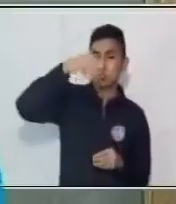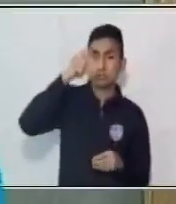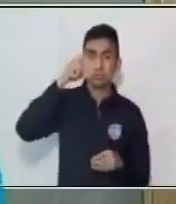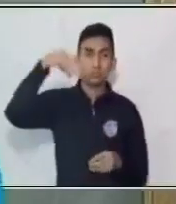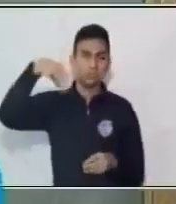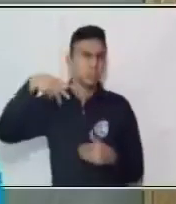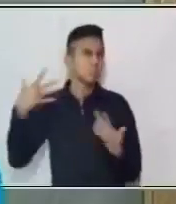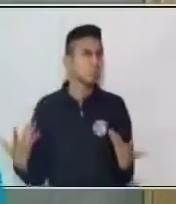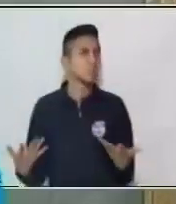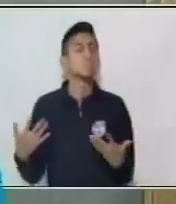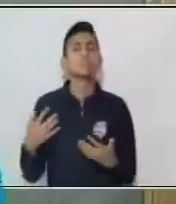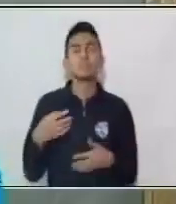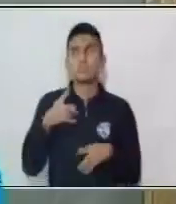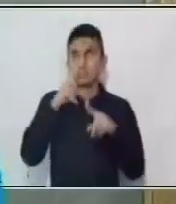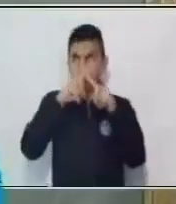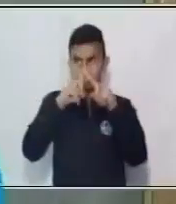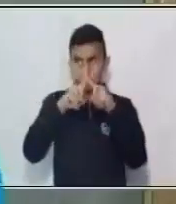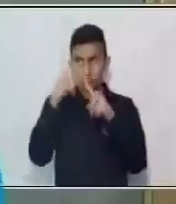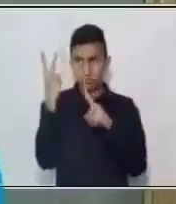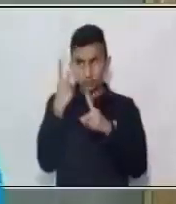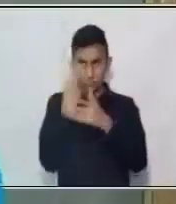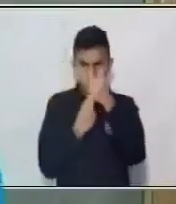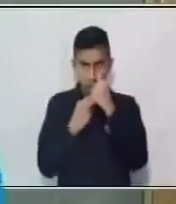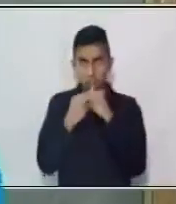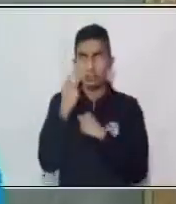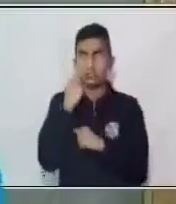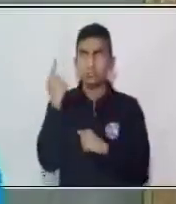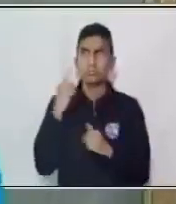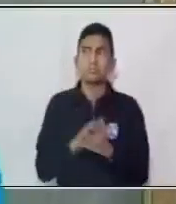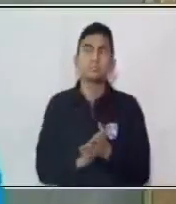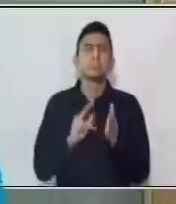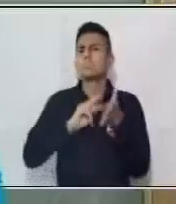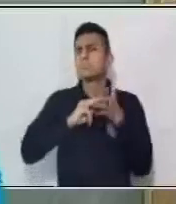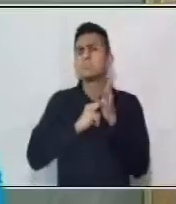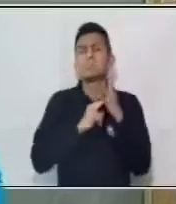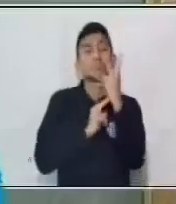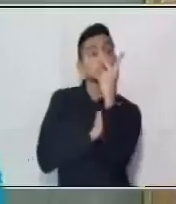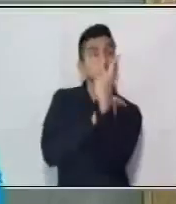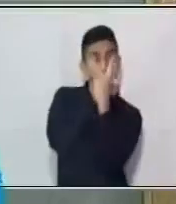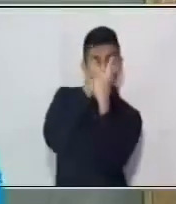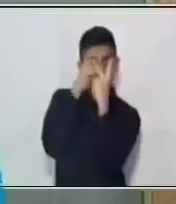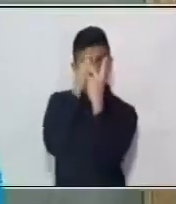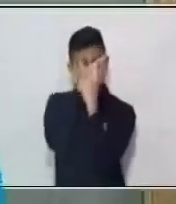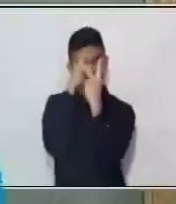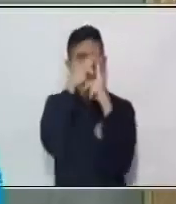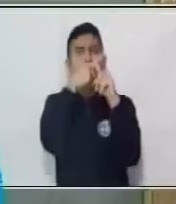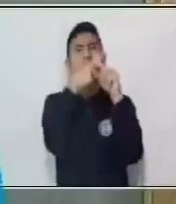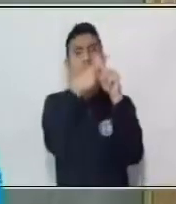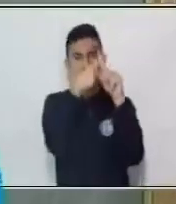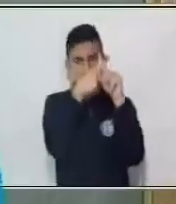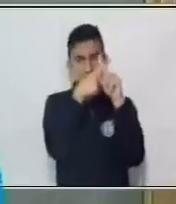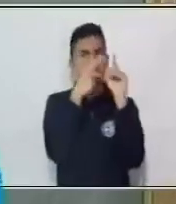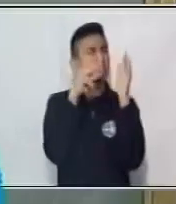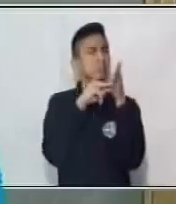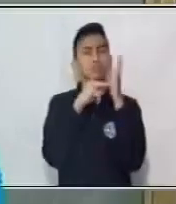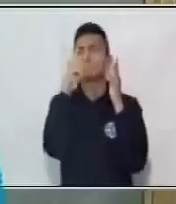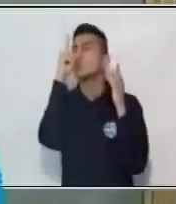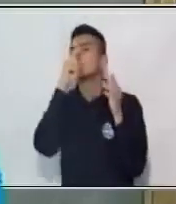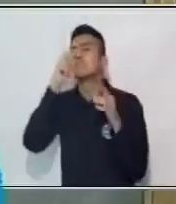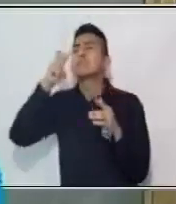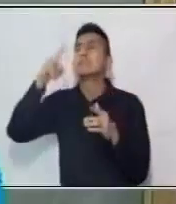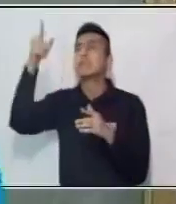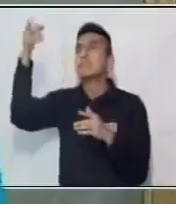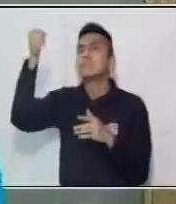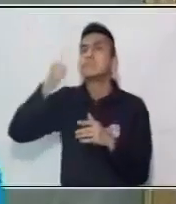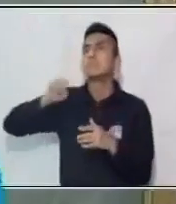la multiplicación entre estos dos. Esto quiere decir que no tenemos ni siquiera que hacer la tablita. ¿Por qué?